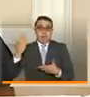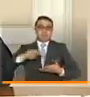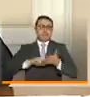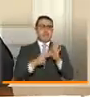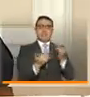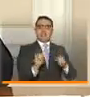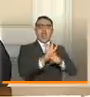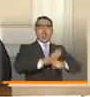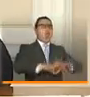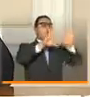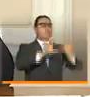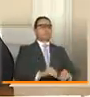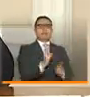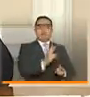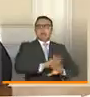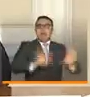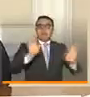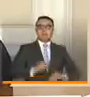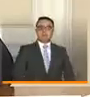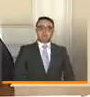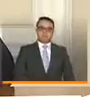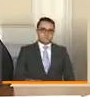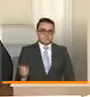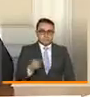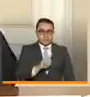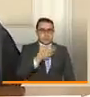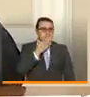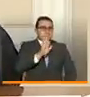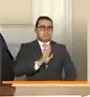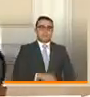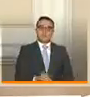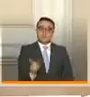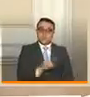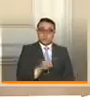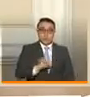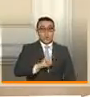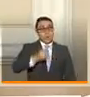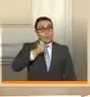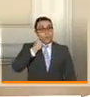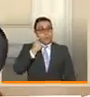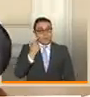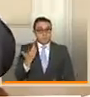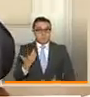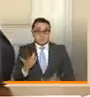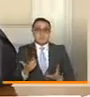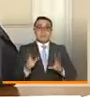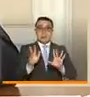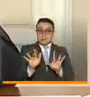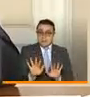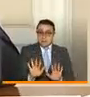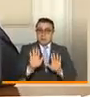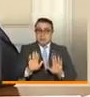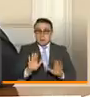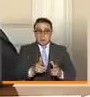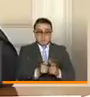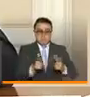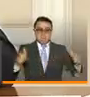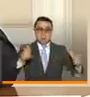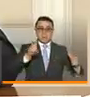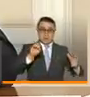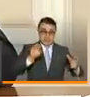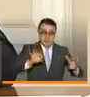ya pasó, sino por el contrario, toca tener la claridad de que hasta no le lleguemos a lo que llamaríamos inmunidad de